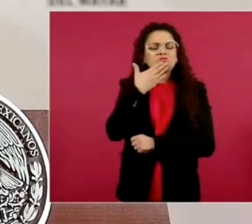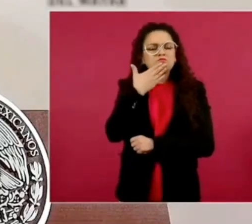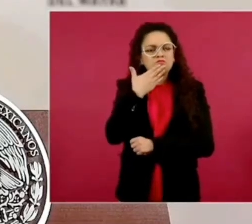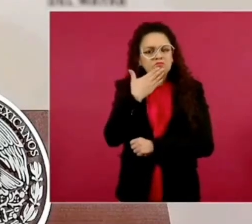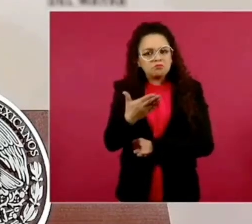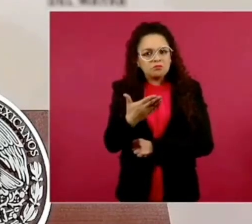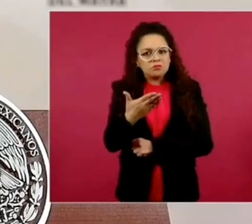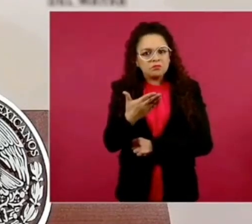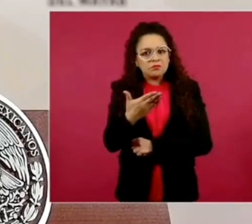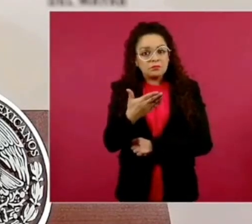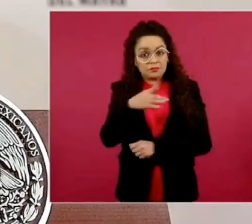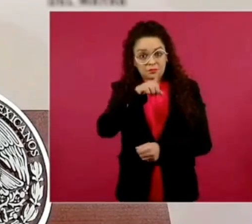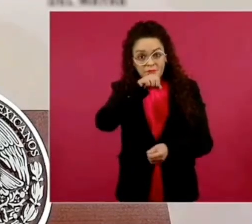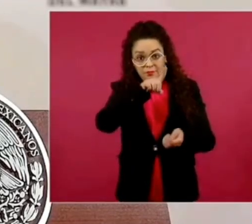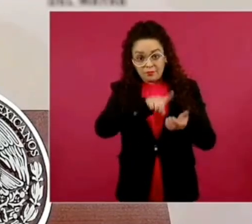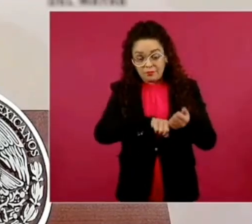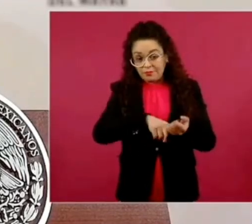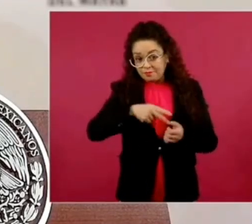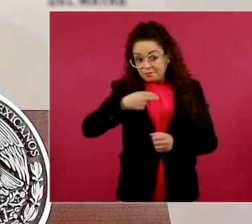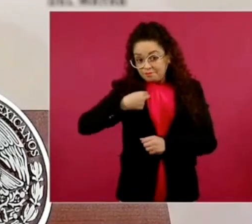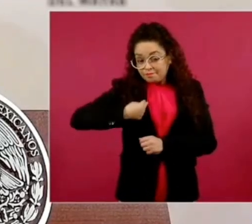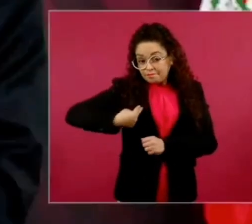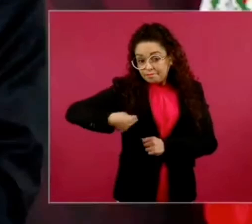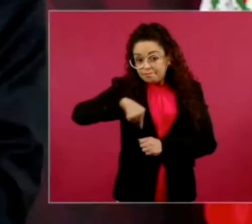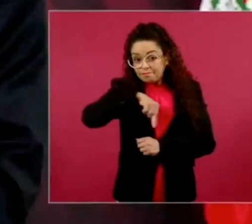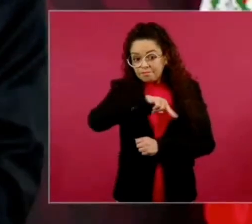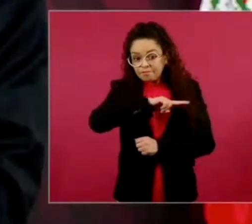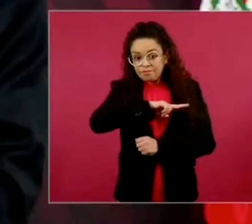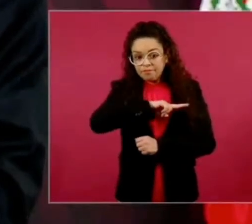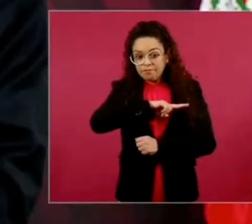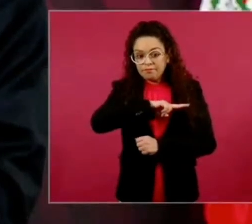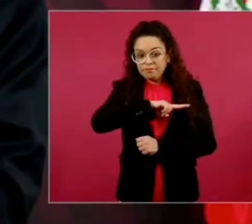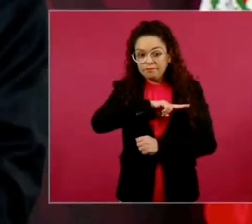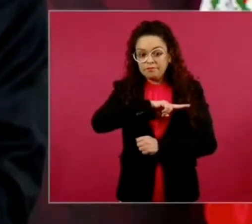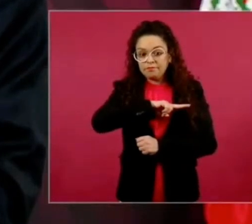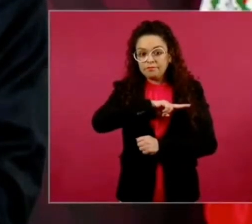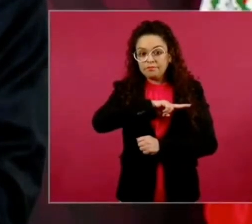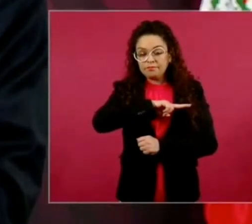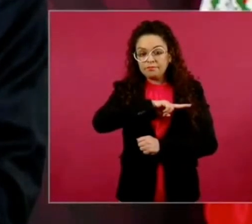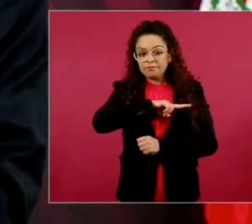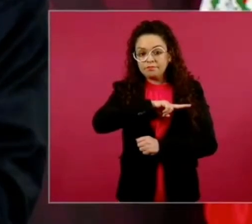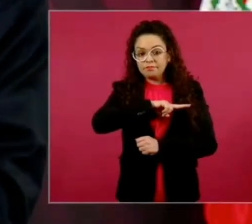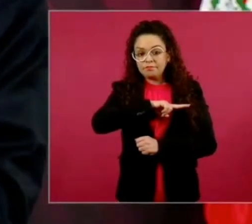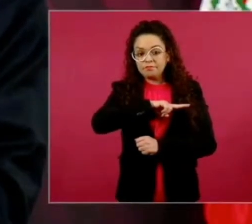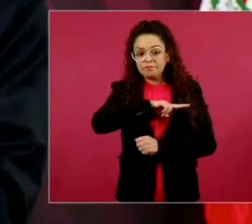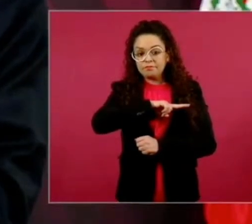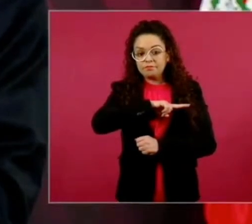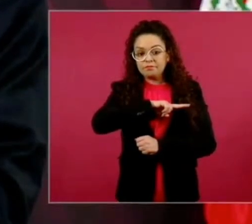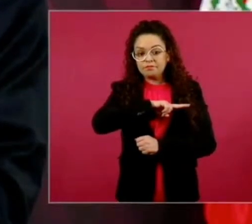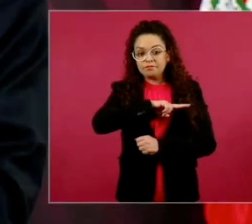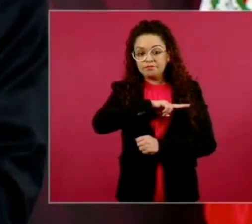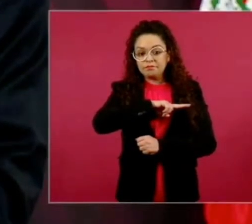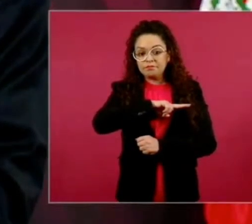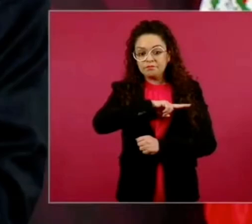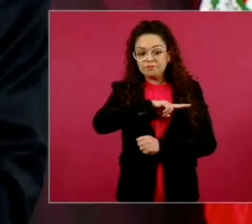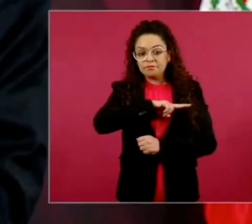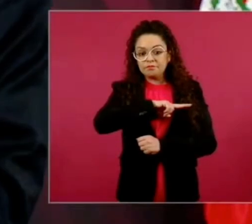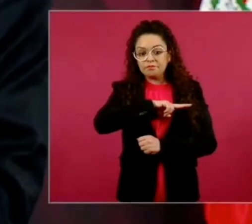Pero nosotros no debemos legalizar un atentado